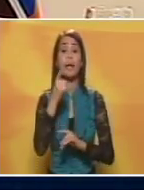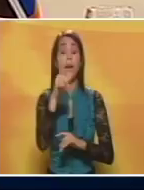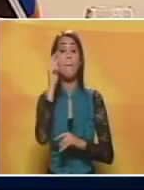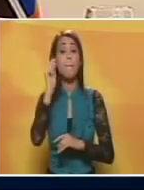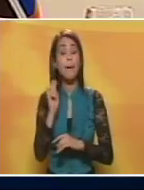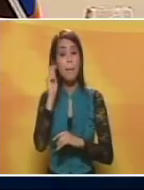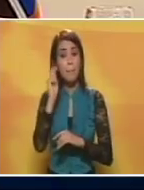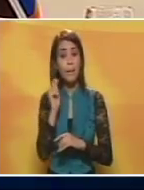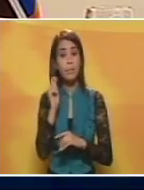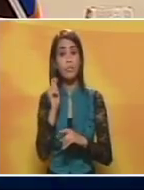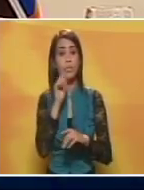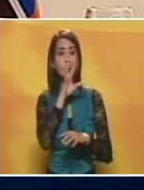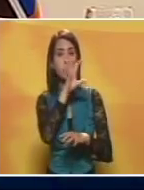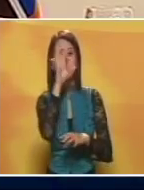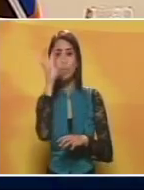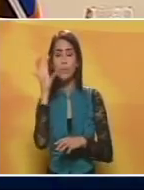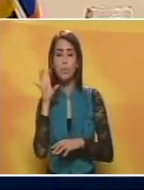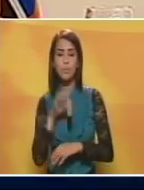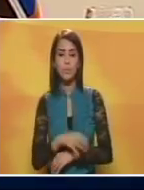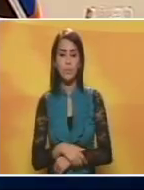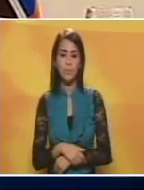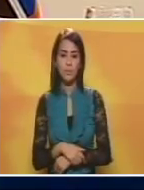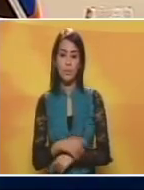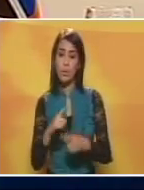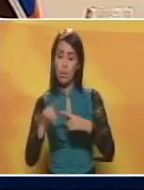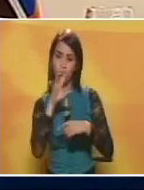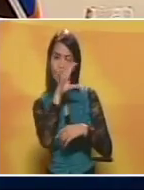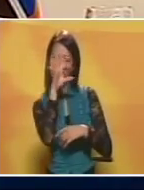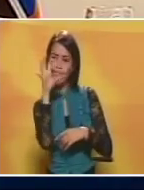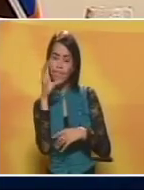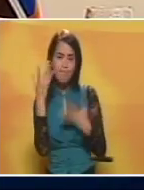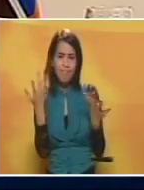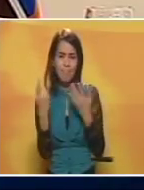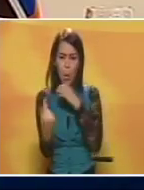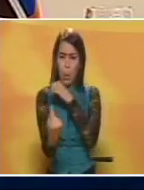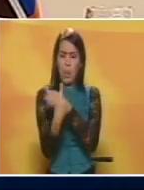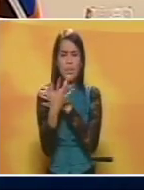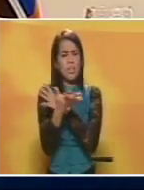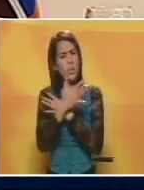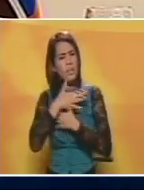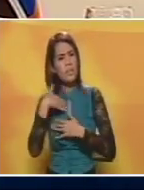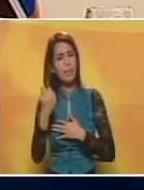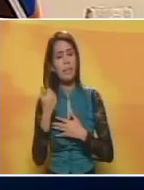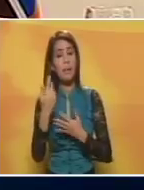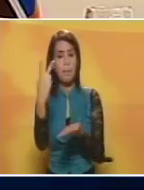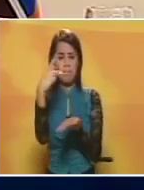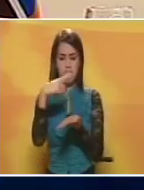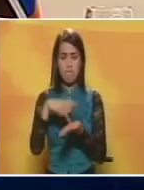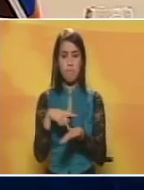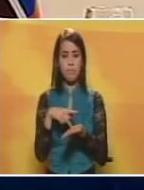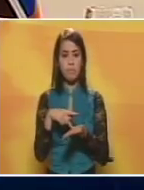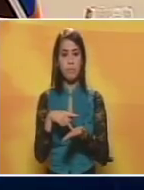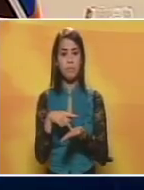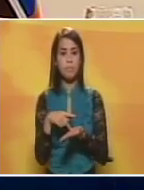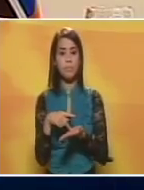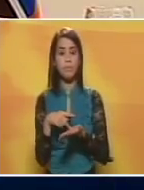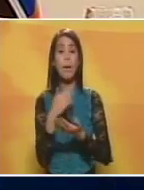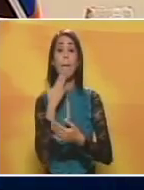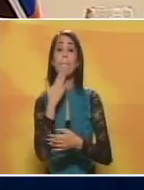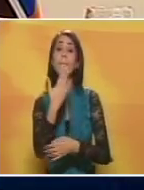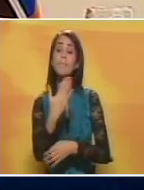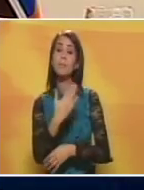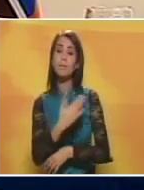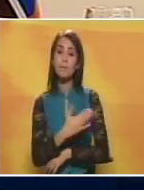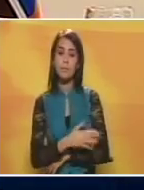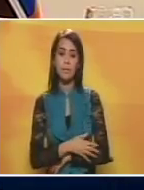de naciones extranjeras pretendan venir a